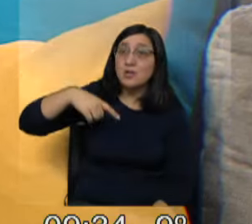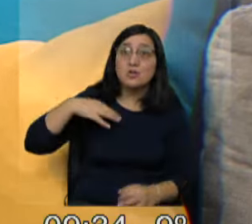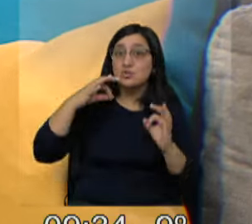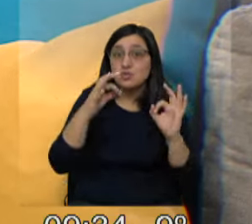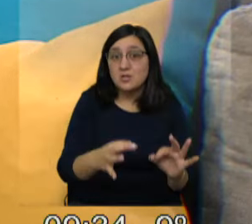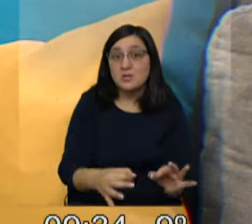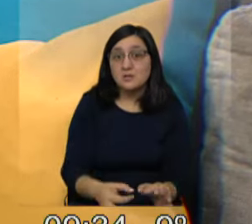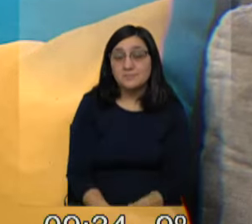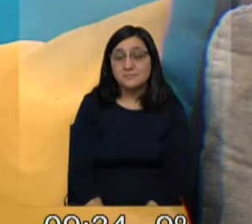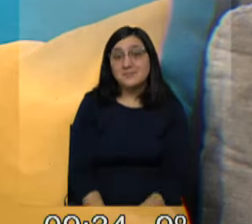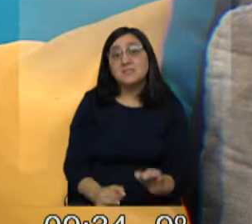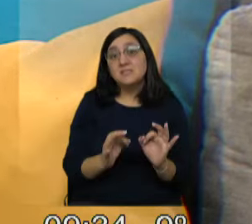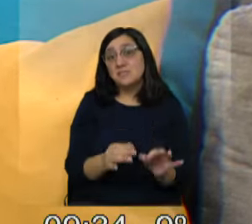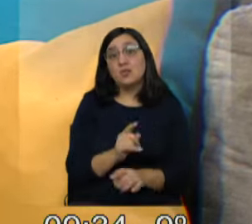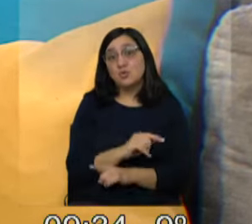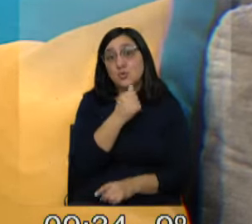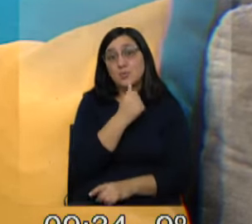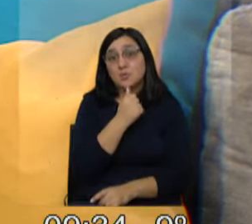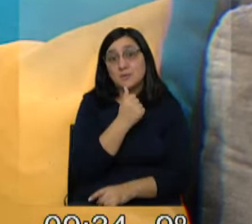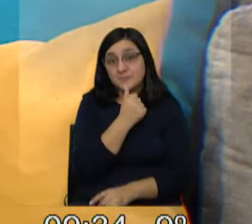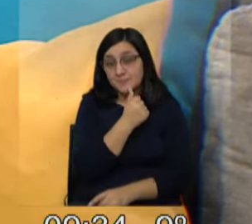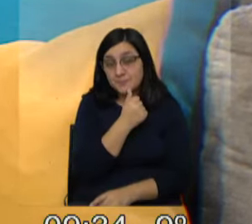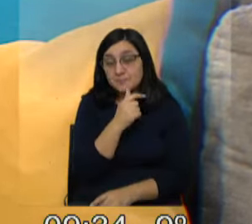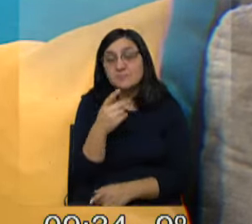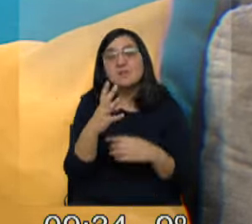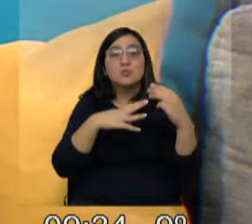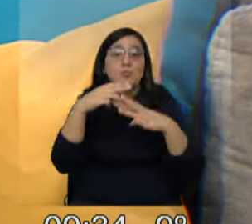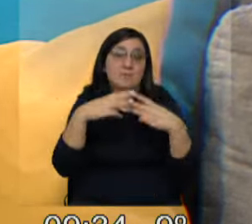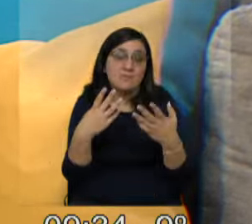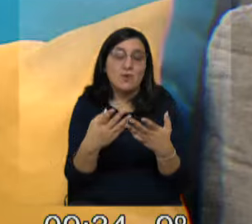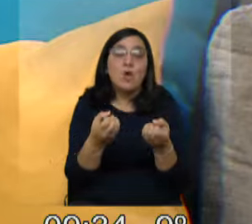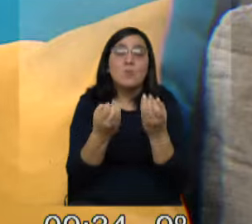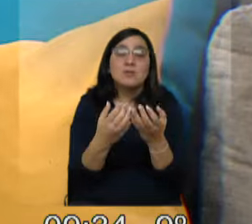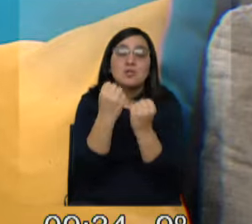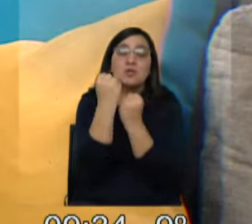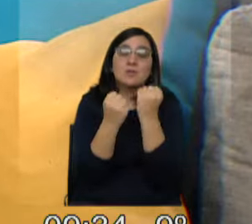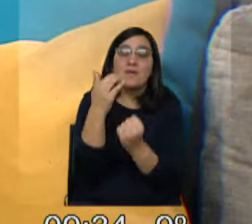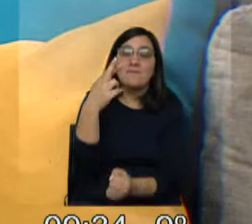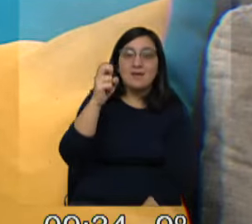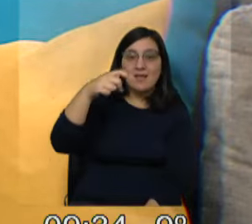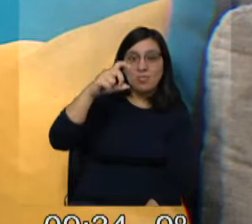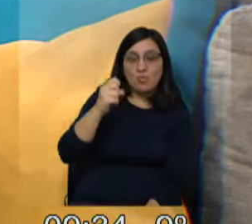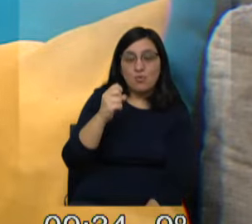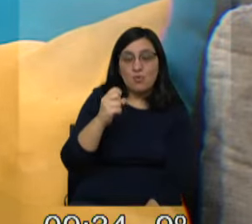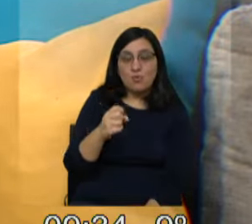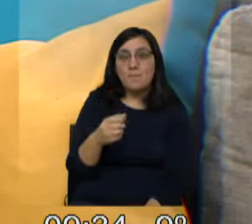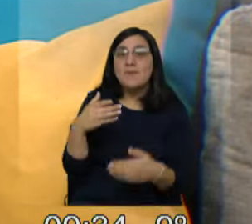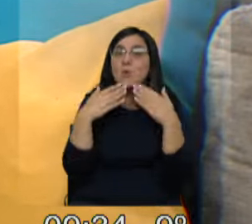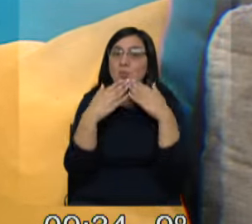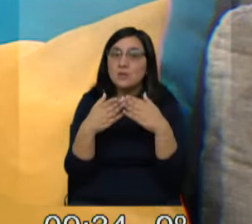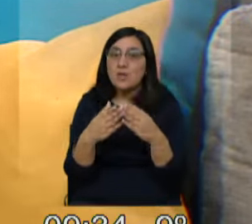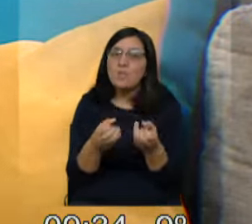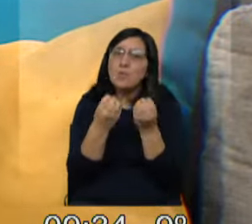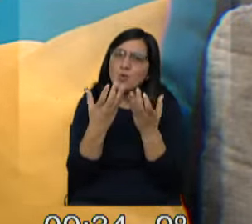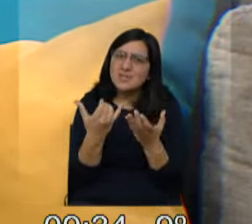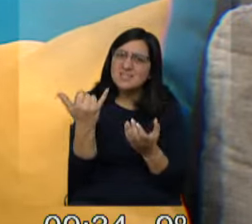si llega, no soluciona. Por eso cuando el economista Fernando Esponda, que es algo que nos recuerda el artículo de La Diaria, pregunta ¿por qué